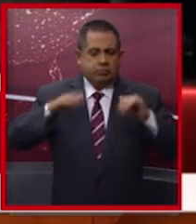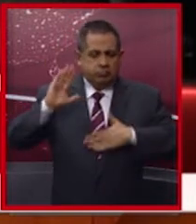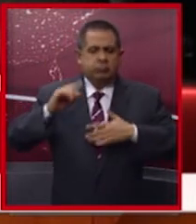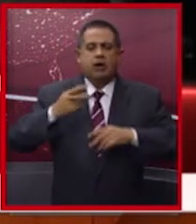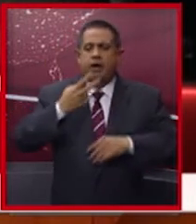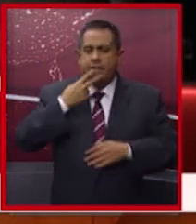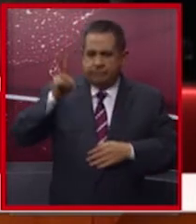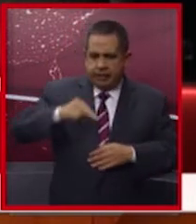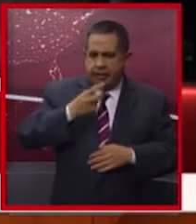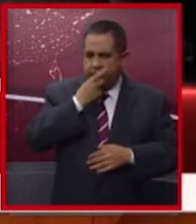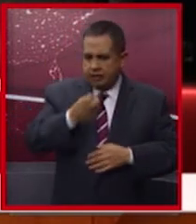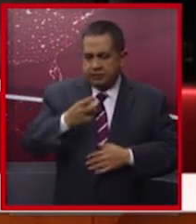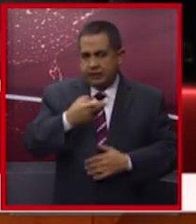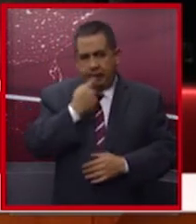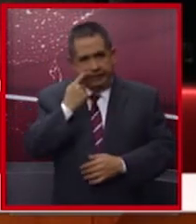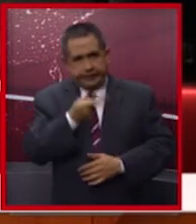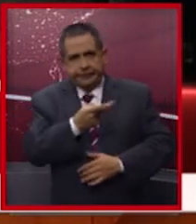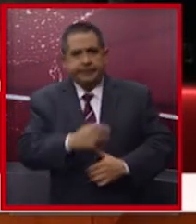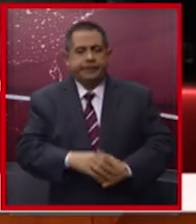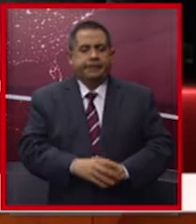de la Cámara de Senadores.